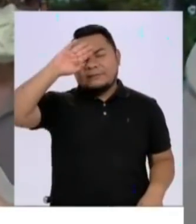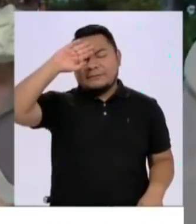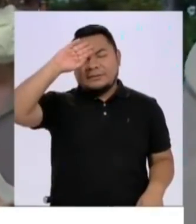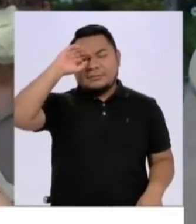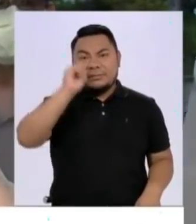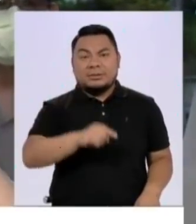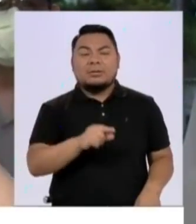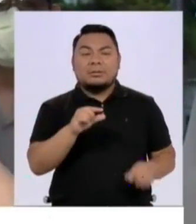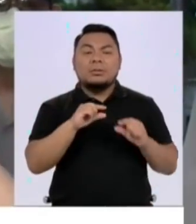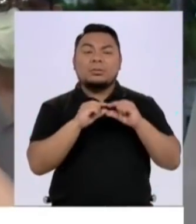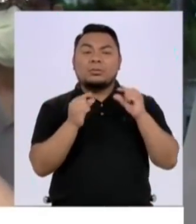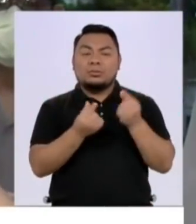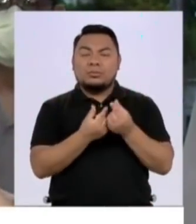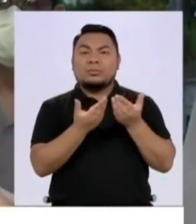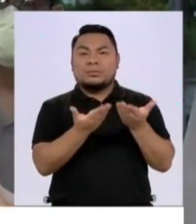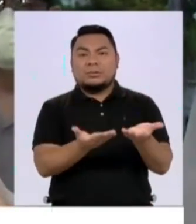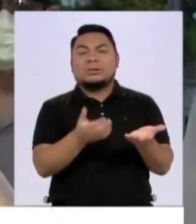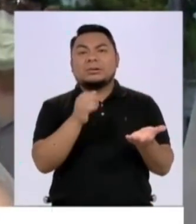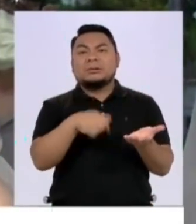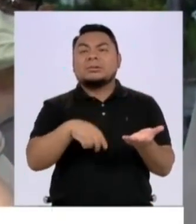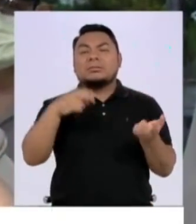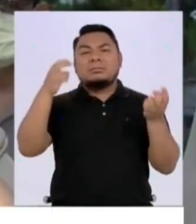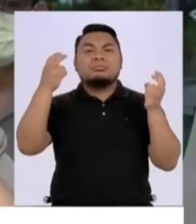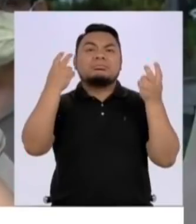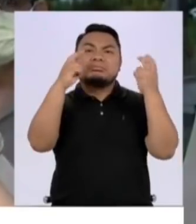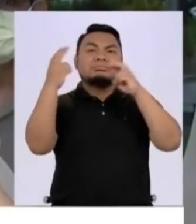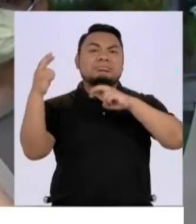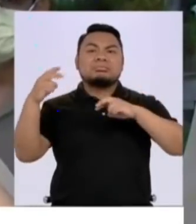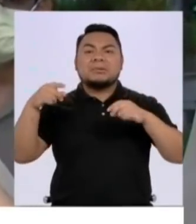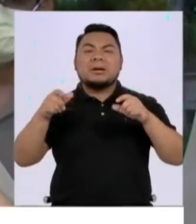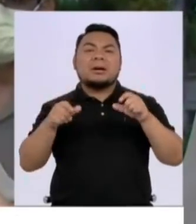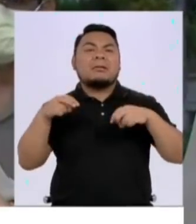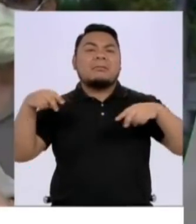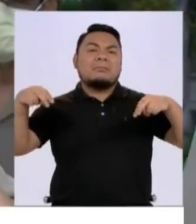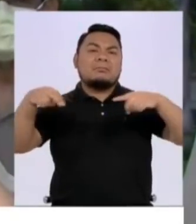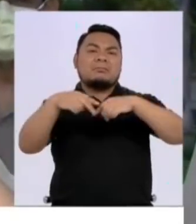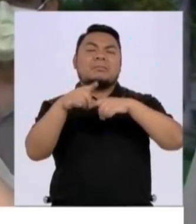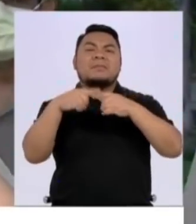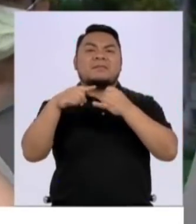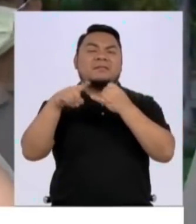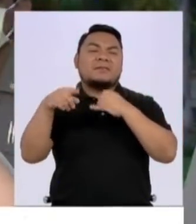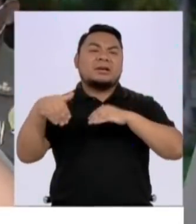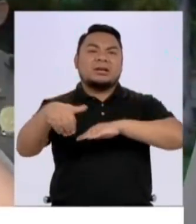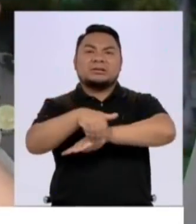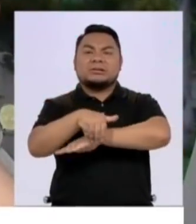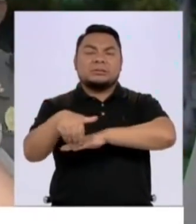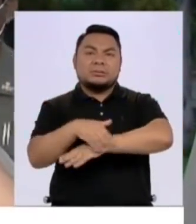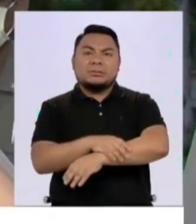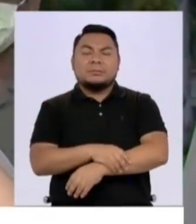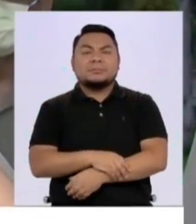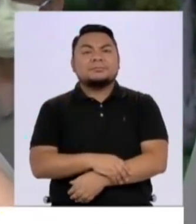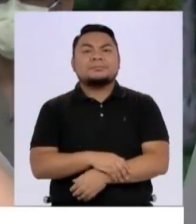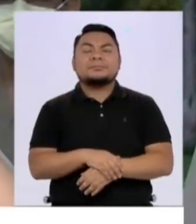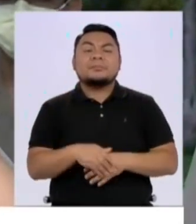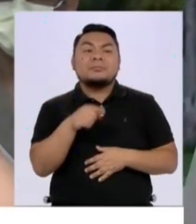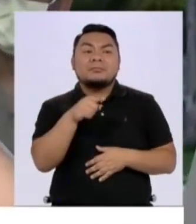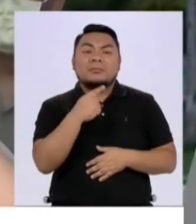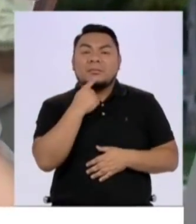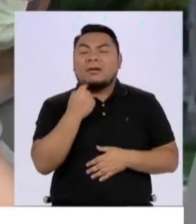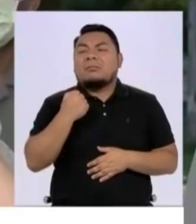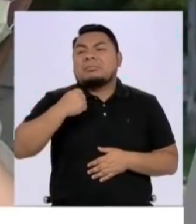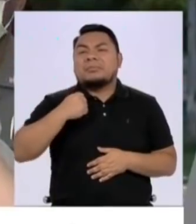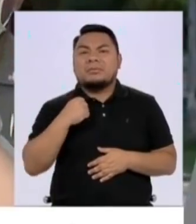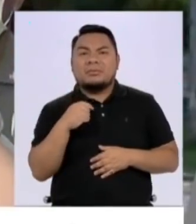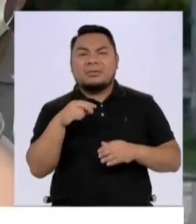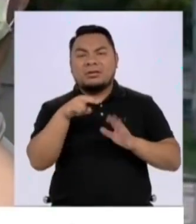un grupo de la población que estaba transitando, que estaba haciendo diferentes actividades sociales sin tener ninguna justificación. O